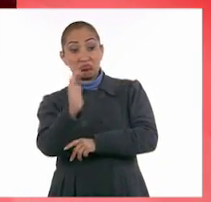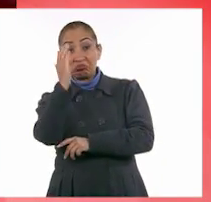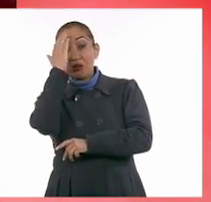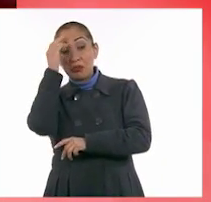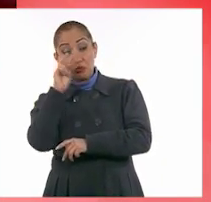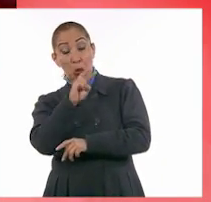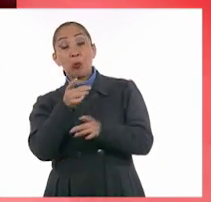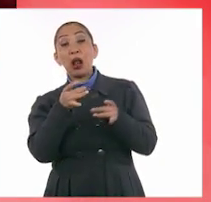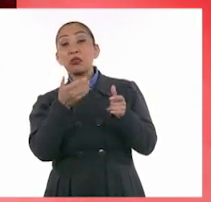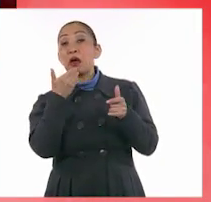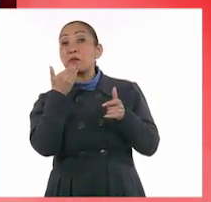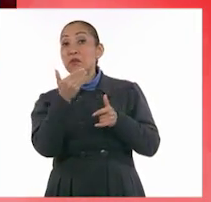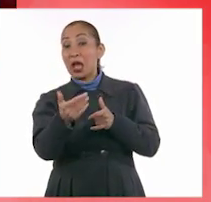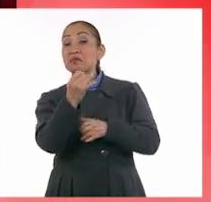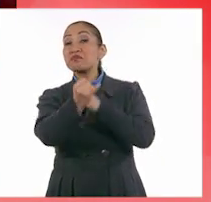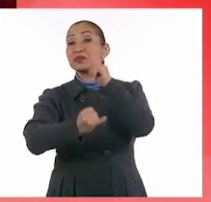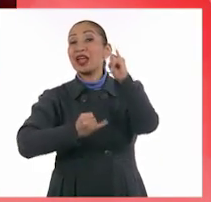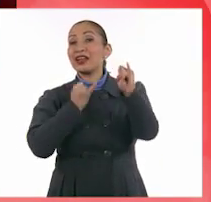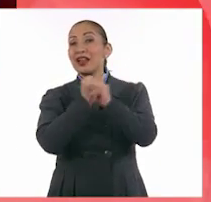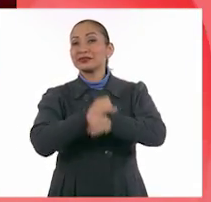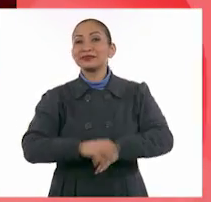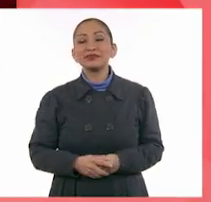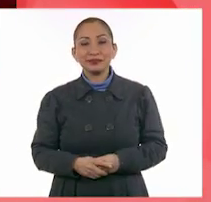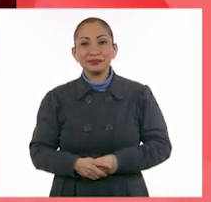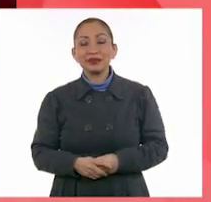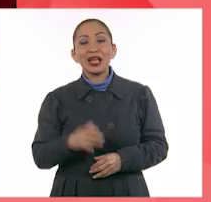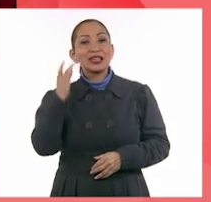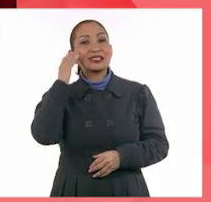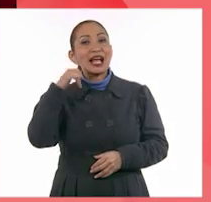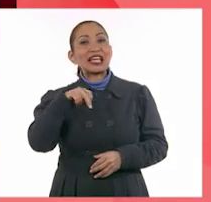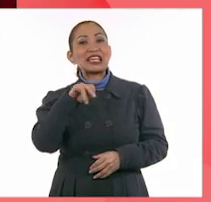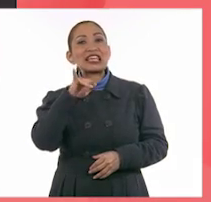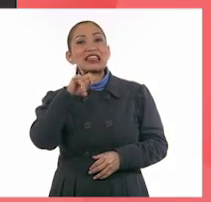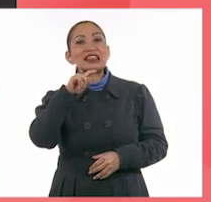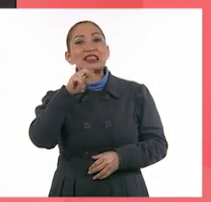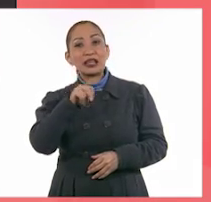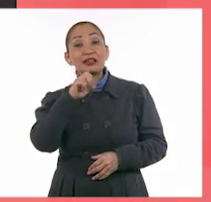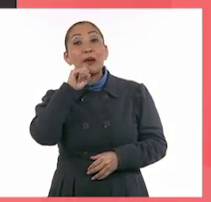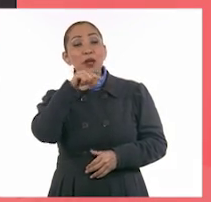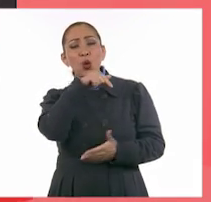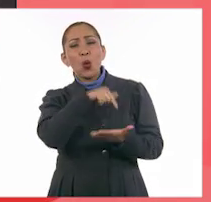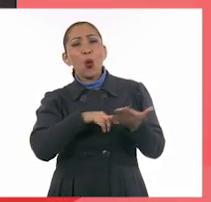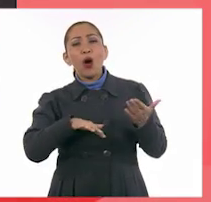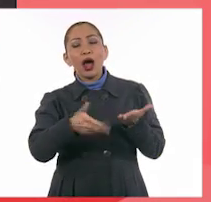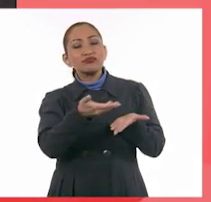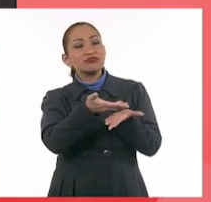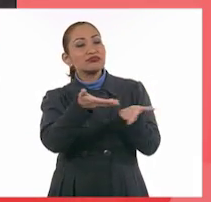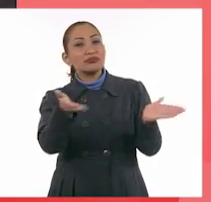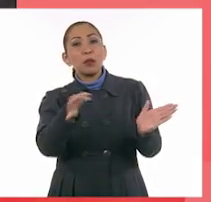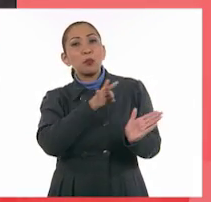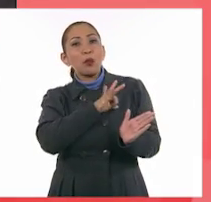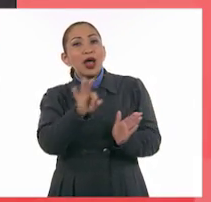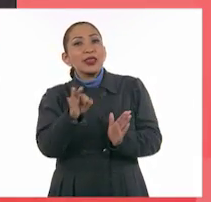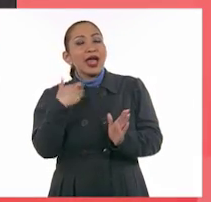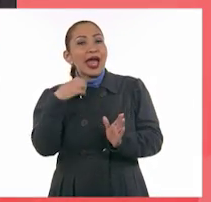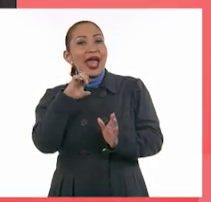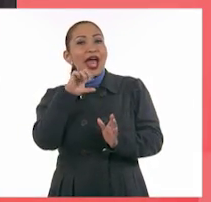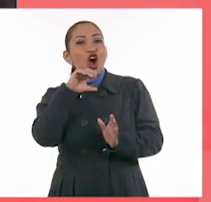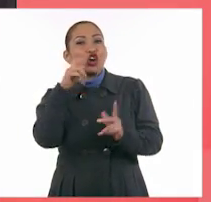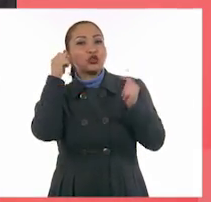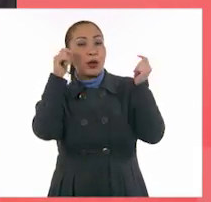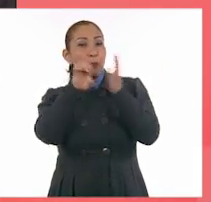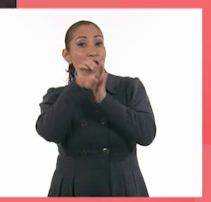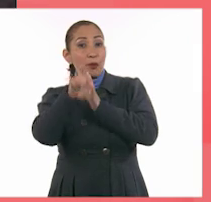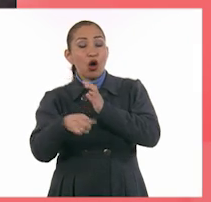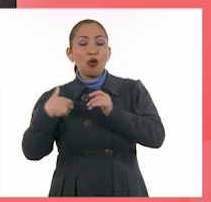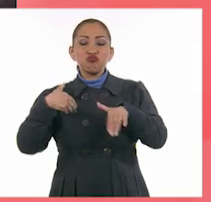reconocidos por su calidad internacionalmente. San Quintín es también un sitio que ofrece alternativas de ecoturismo, como